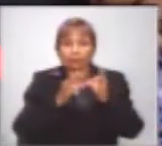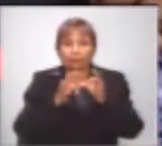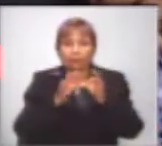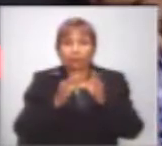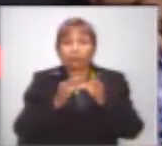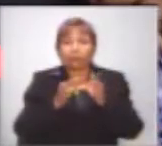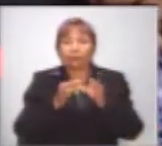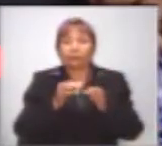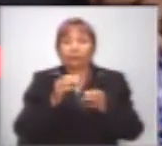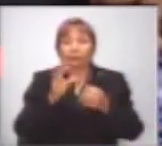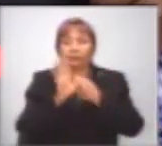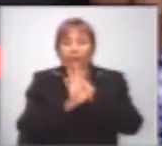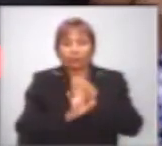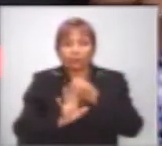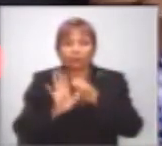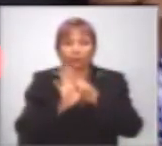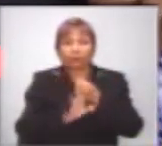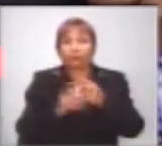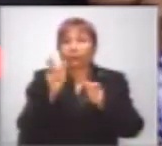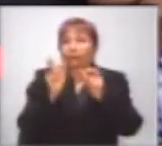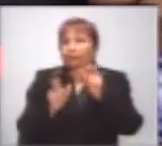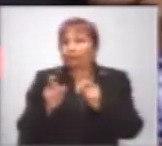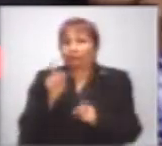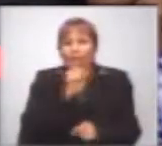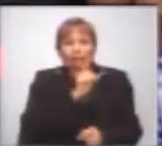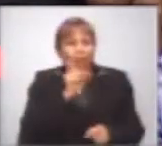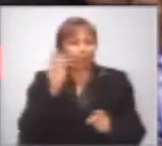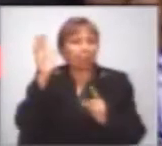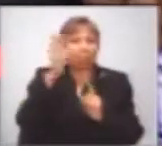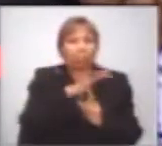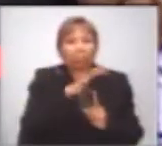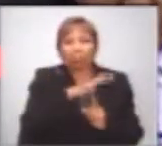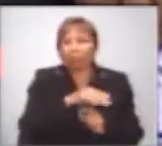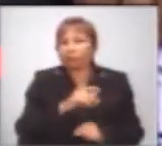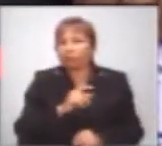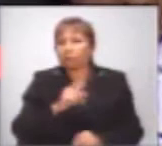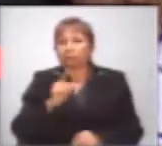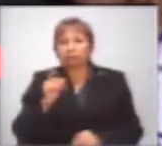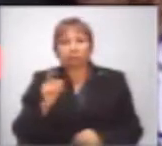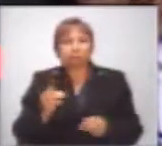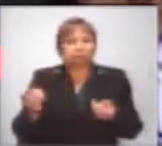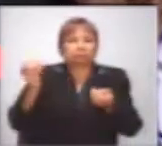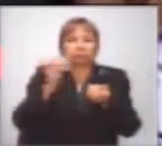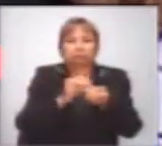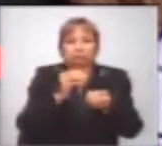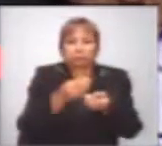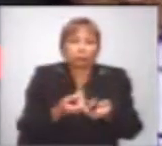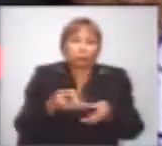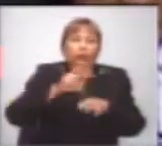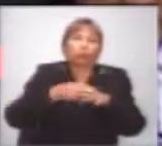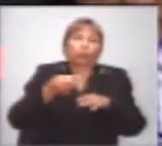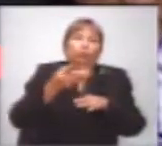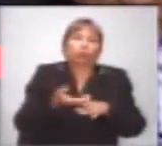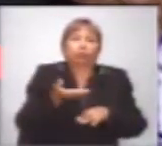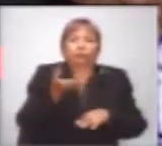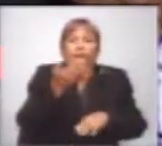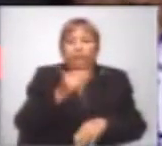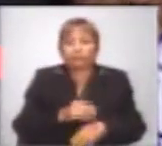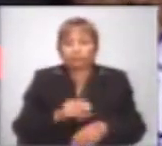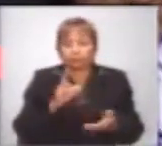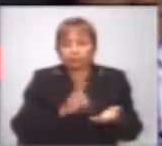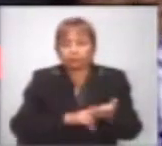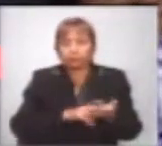el consumidor va a estar protegido, que ya no se le va a abusar, que no se va a incrementar las tarifas ni los montos de seguro.